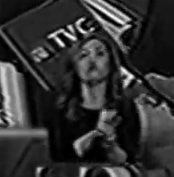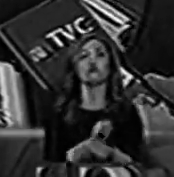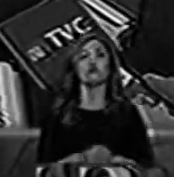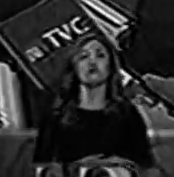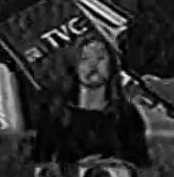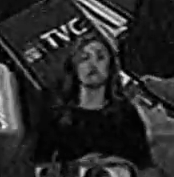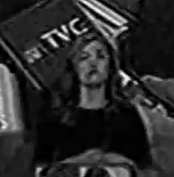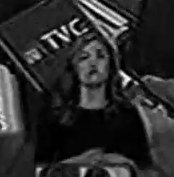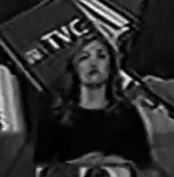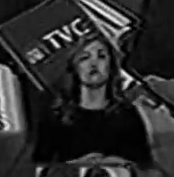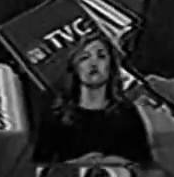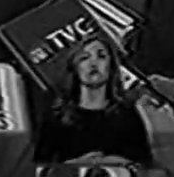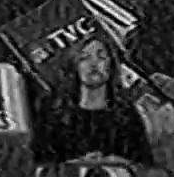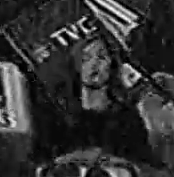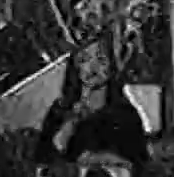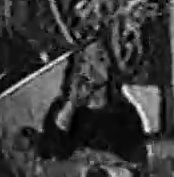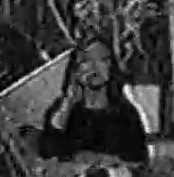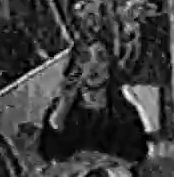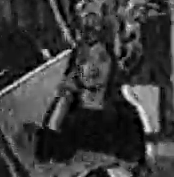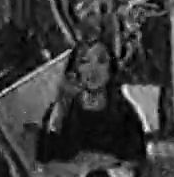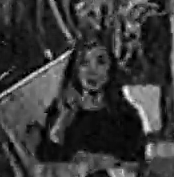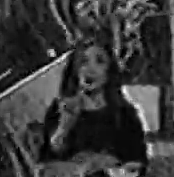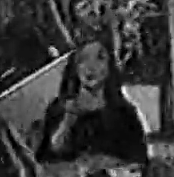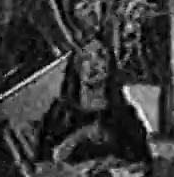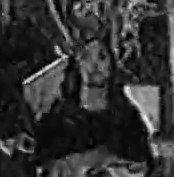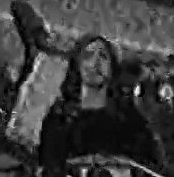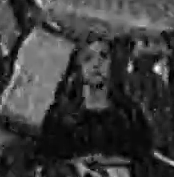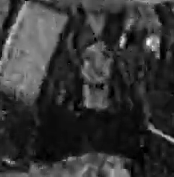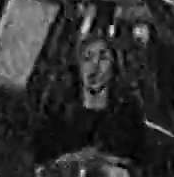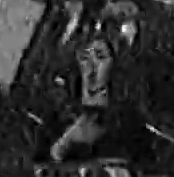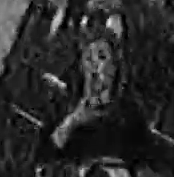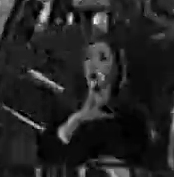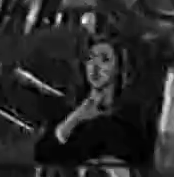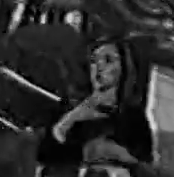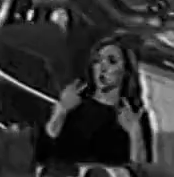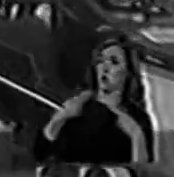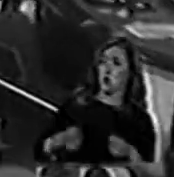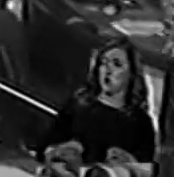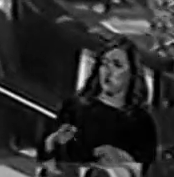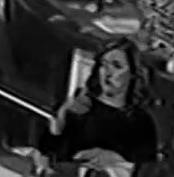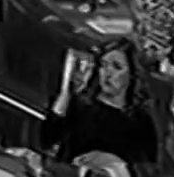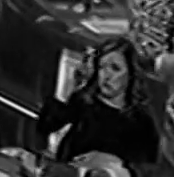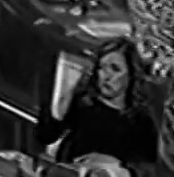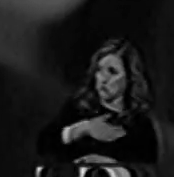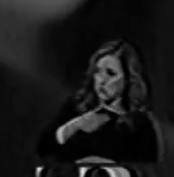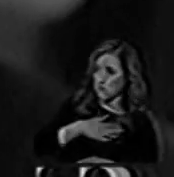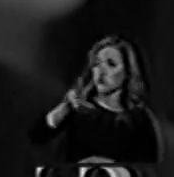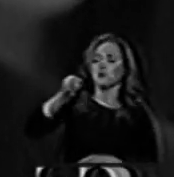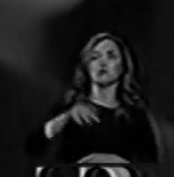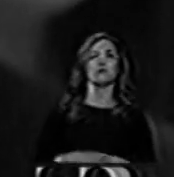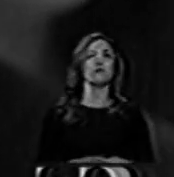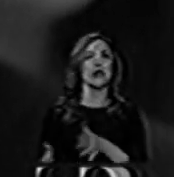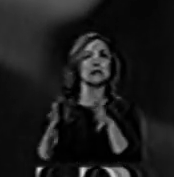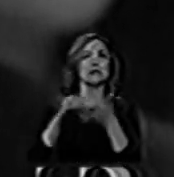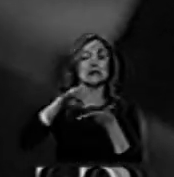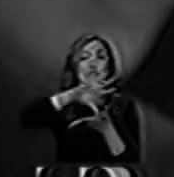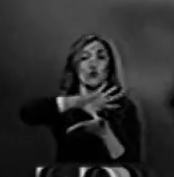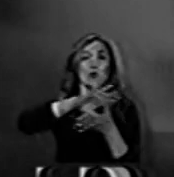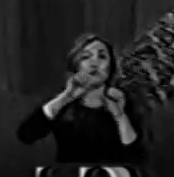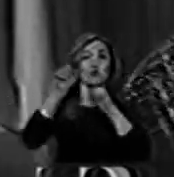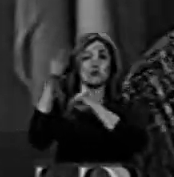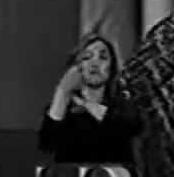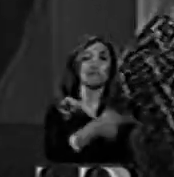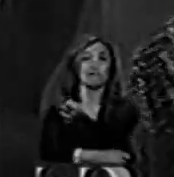ser para Diana Falcón. Lo humanitario no se lo cree nadie. Esto mientras en la Asamblea Nacional se debate la posibilidad de sancionar a